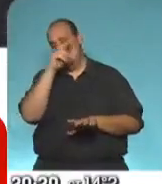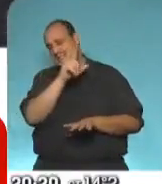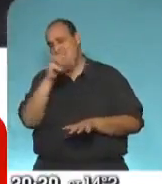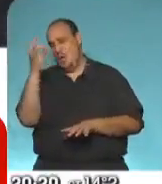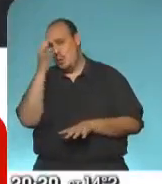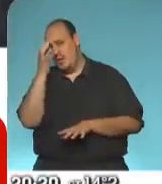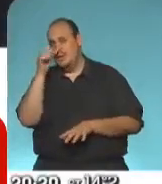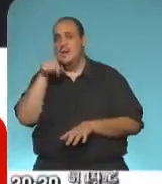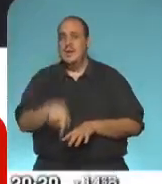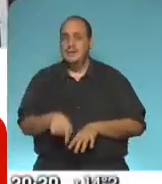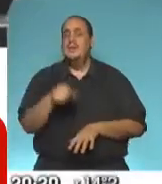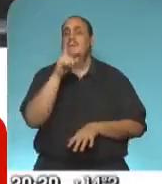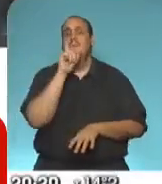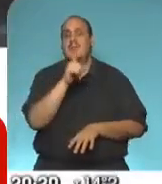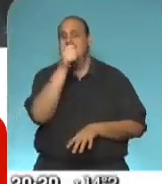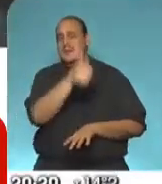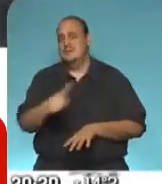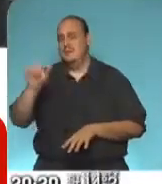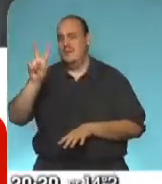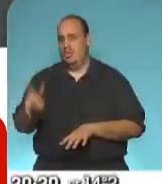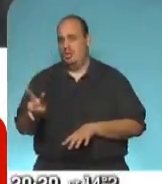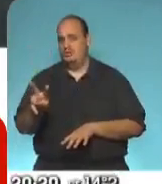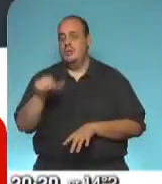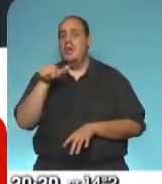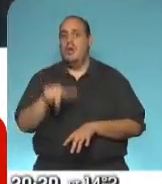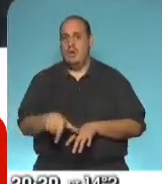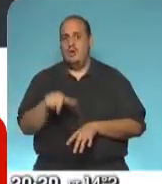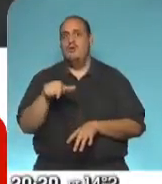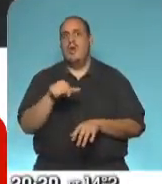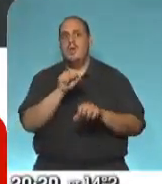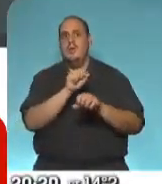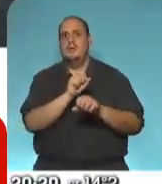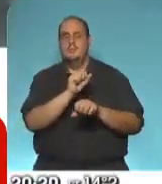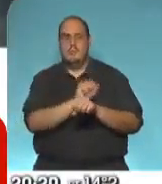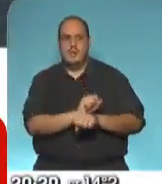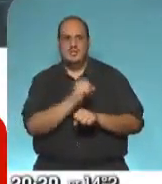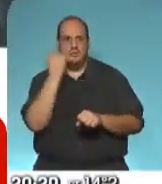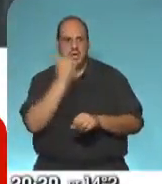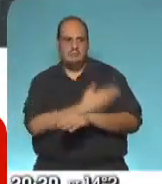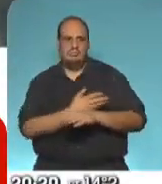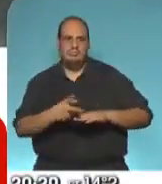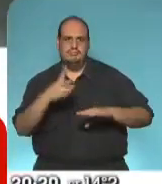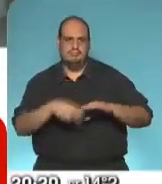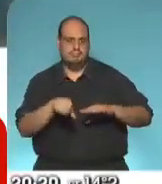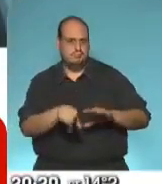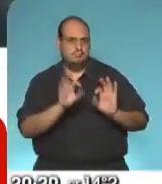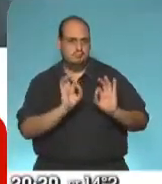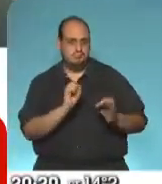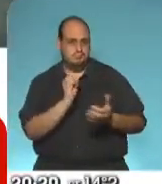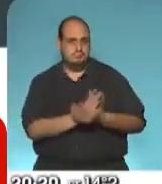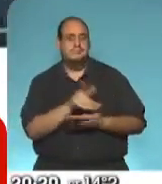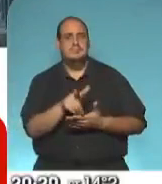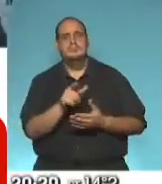Es decir, que ha habido menos internos que han cumplido la pena y han logrado su libertad en este periodo. En cuanto a las